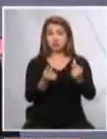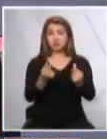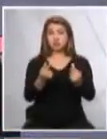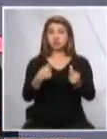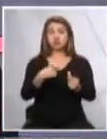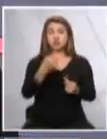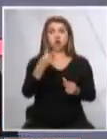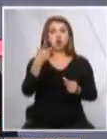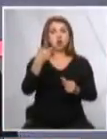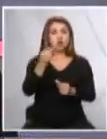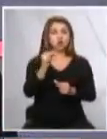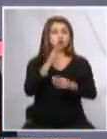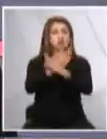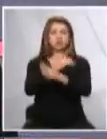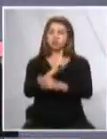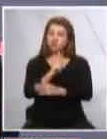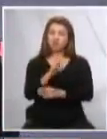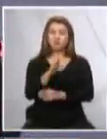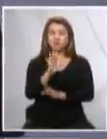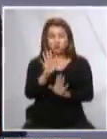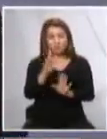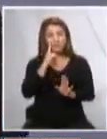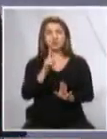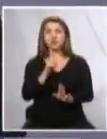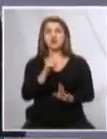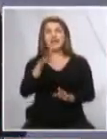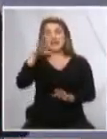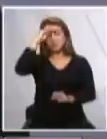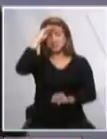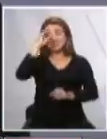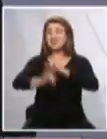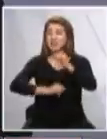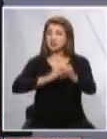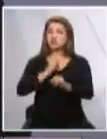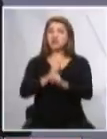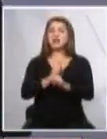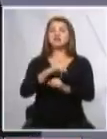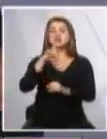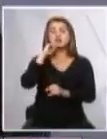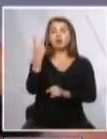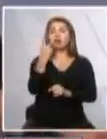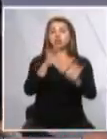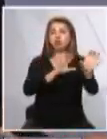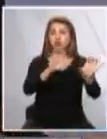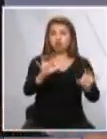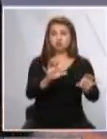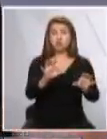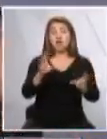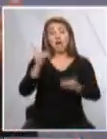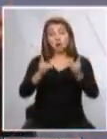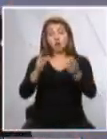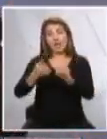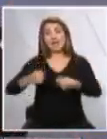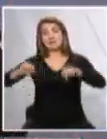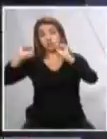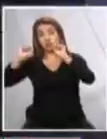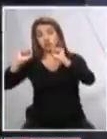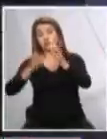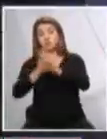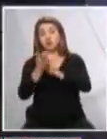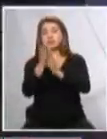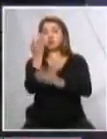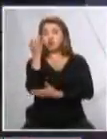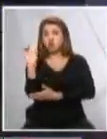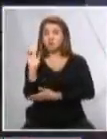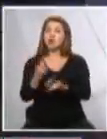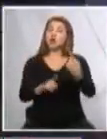no sé, porque nunca he vivido la experiencia, y creo que en la experiencia internacional da para las dos cosas, digamos. Hay unos casos exitosos, como tal vez